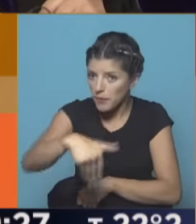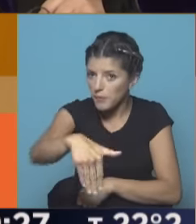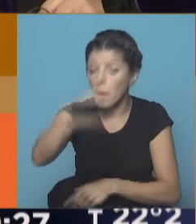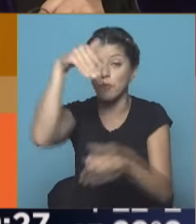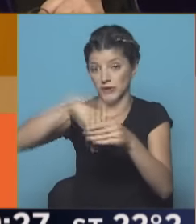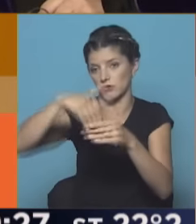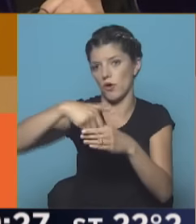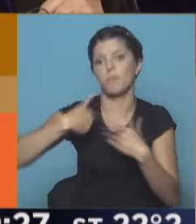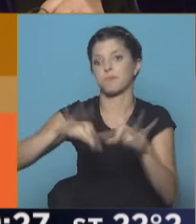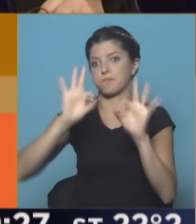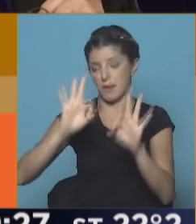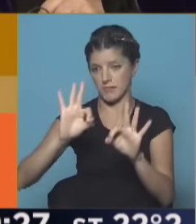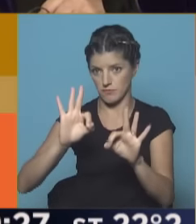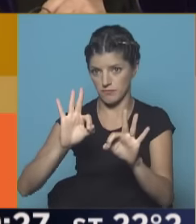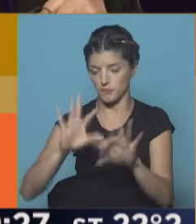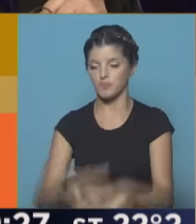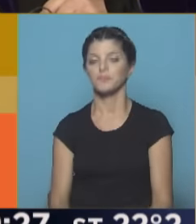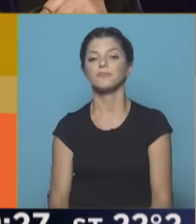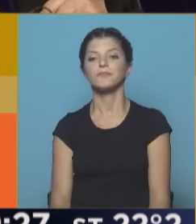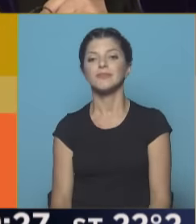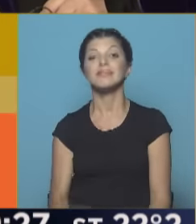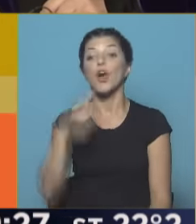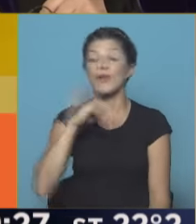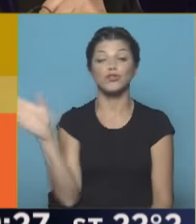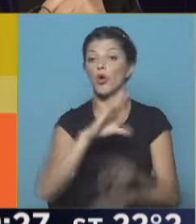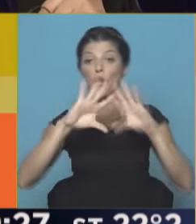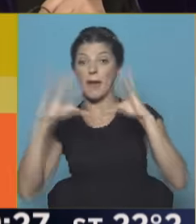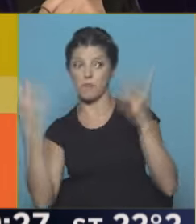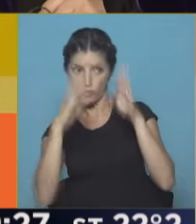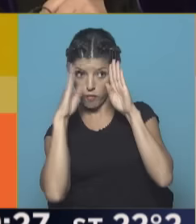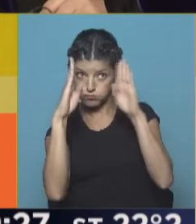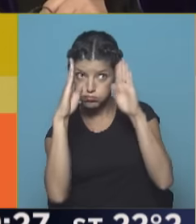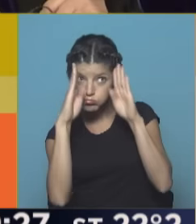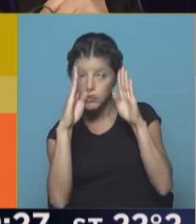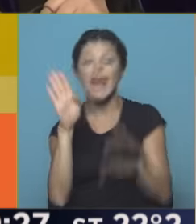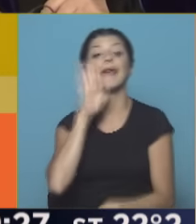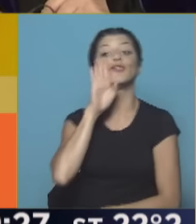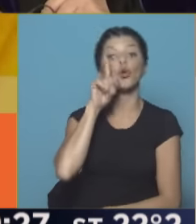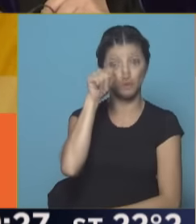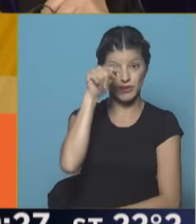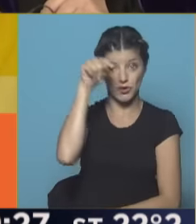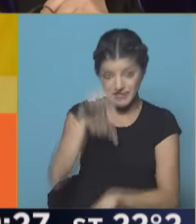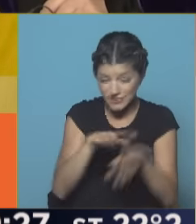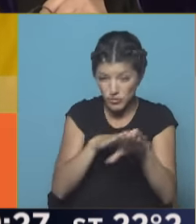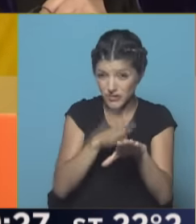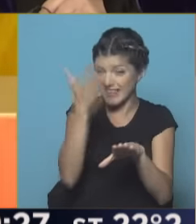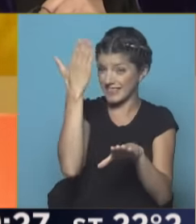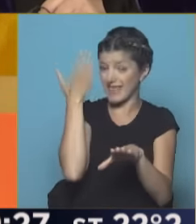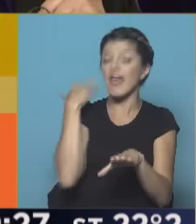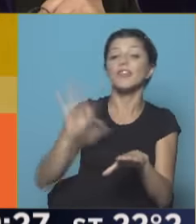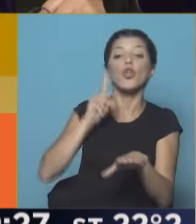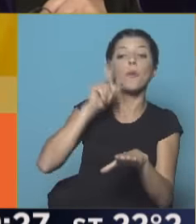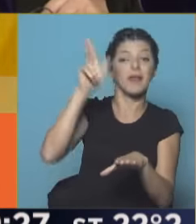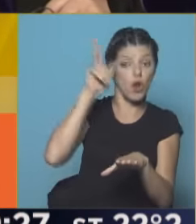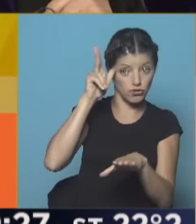definición, una definición que evidentemente tiene en vilo al mundo, tiene en vilo a los Estados Unidos como pocas veces desde 2008 cuando